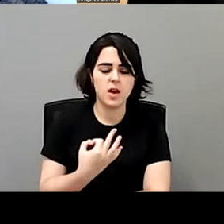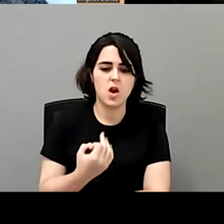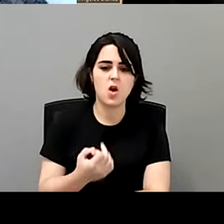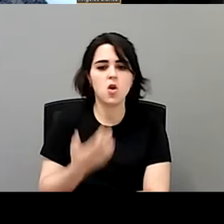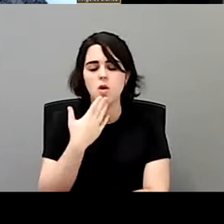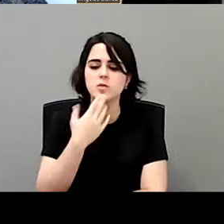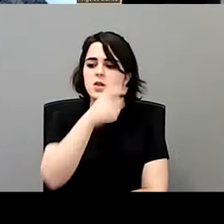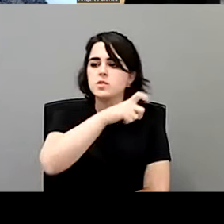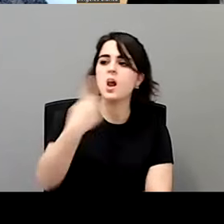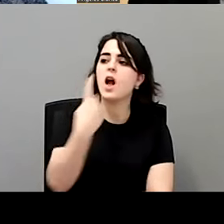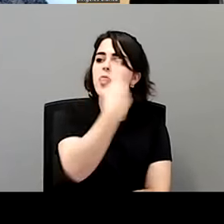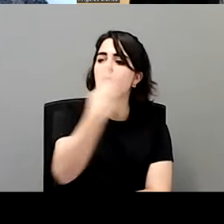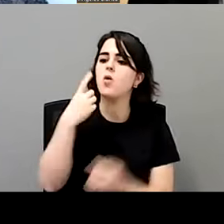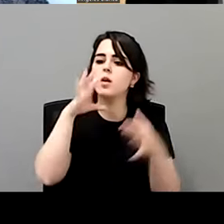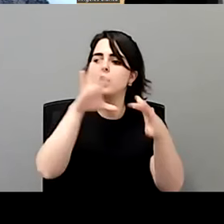aspiración utópica